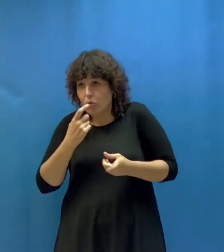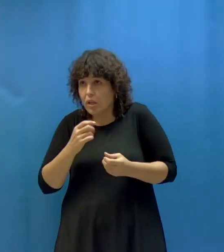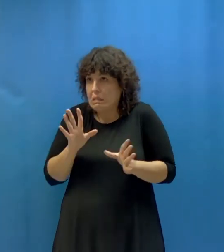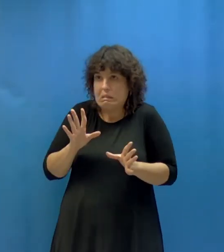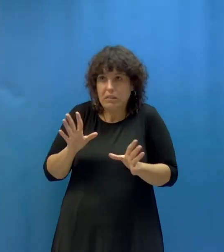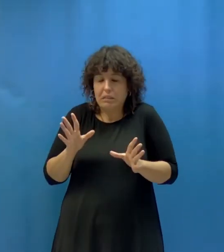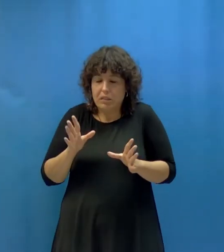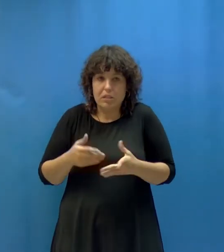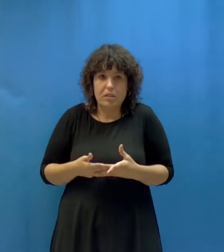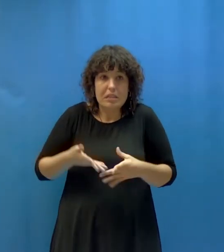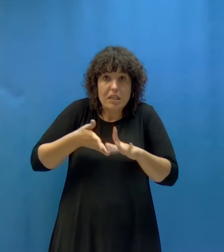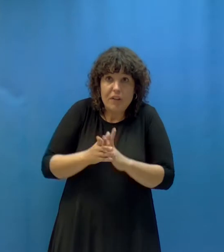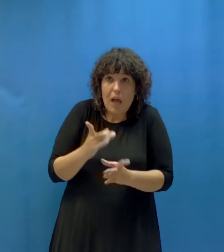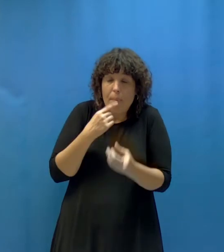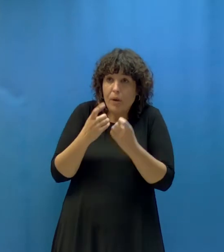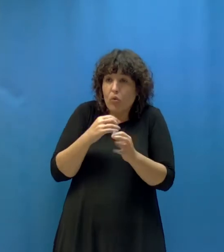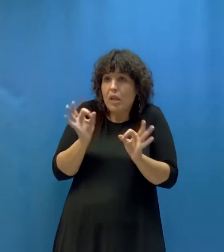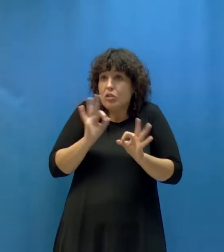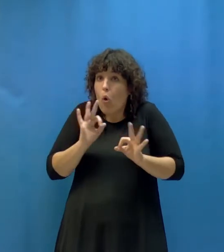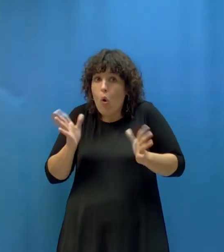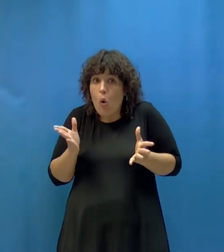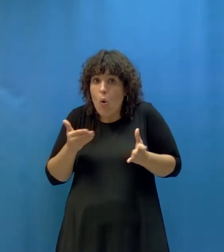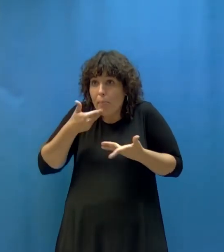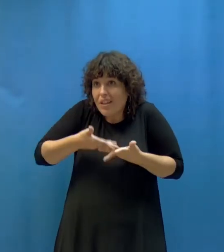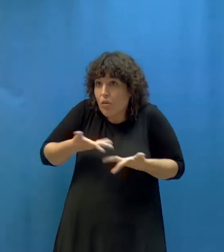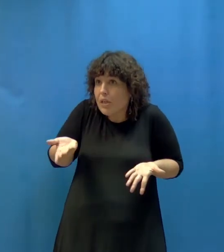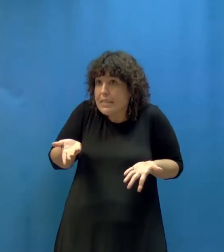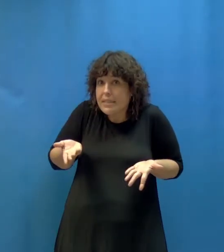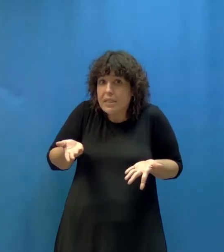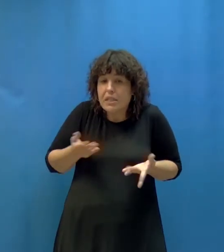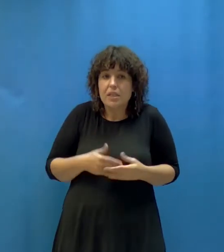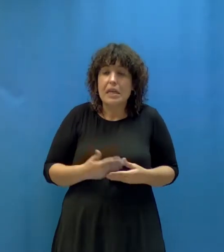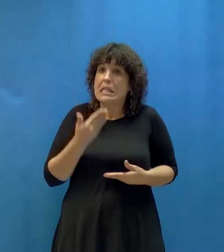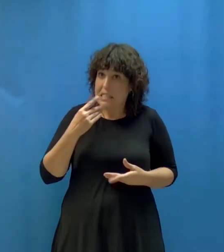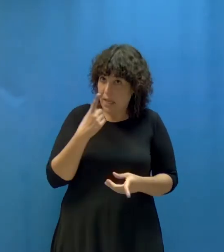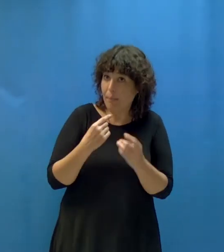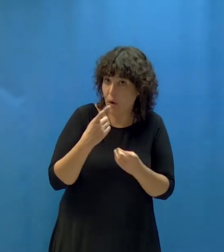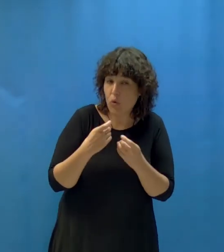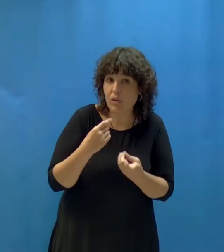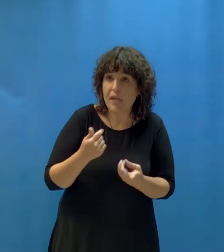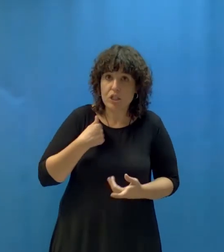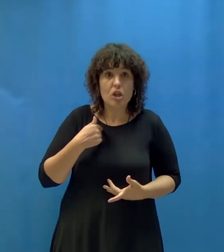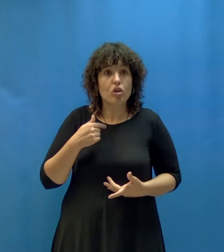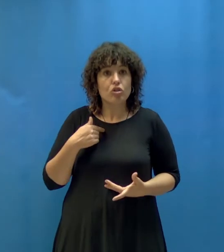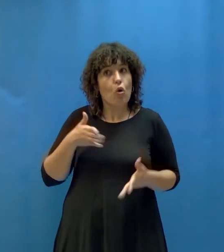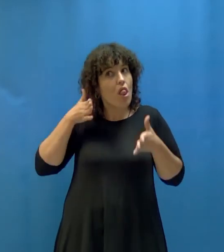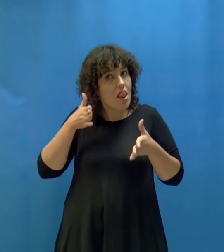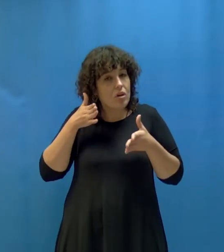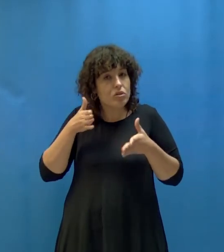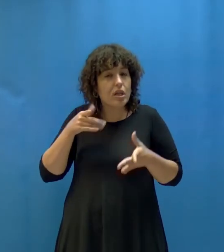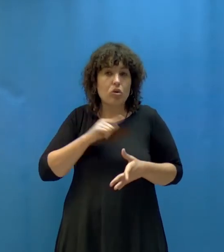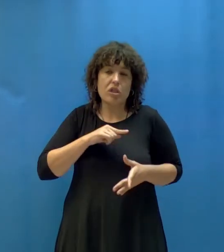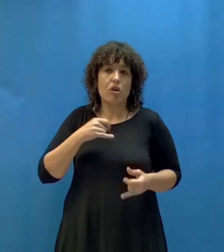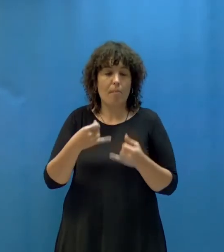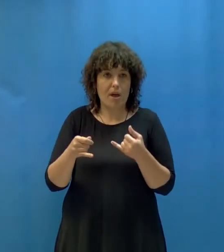Són preguntes? Vale, no sé. Pues, si són preguntes, jo li recomano, senyora Beltrán, per